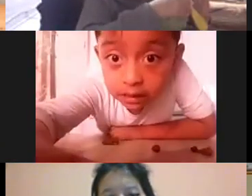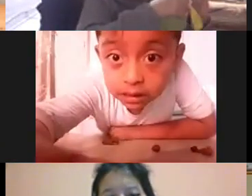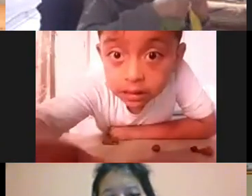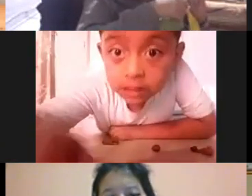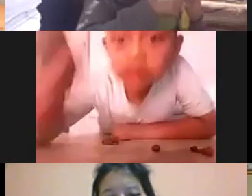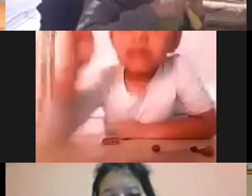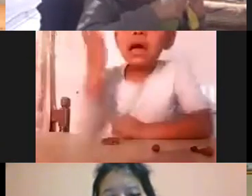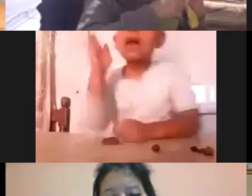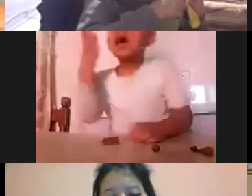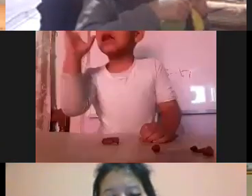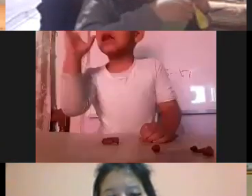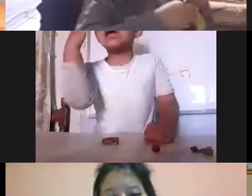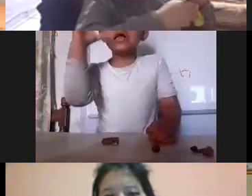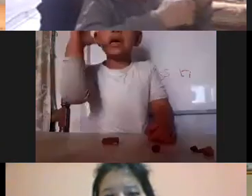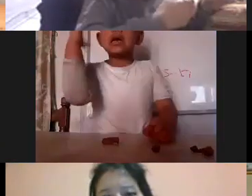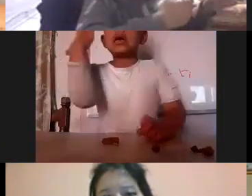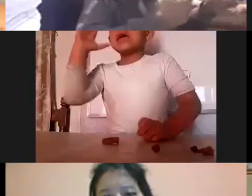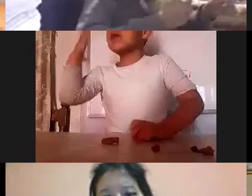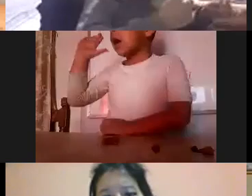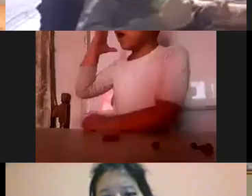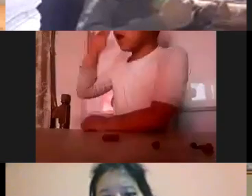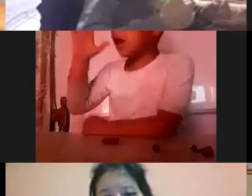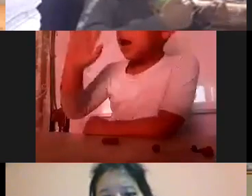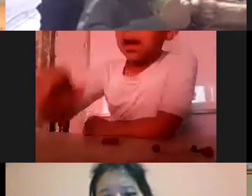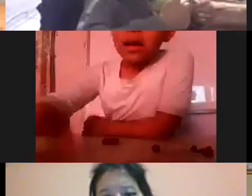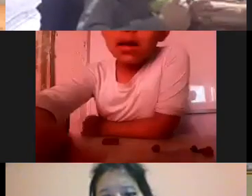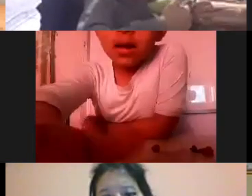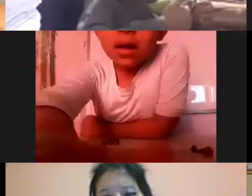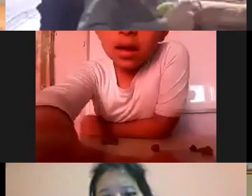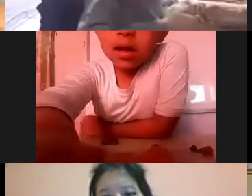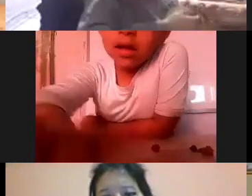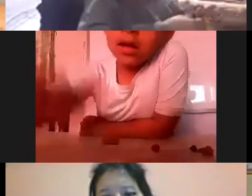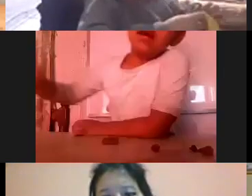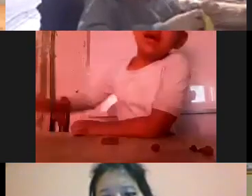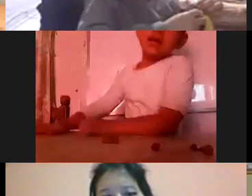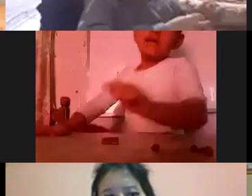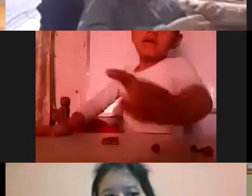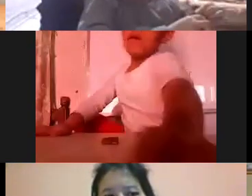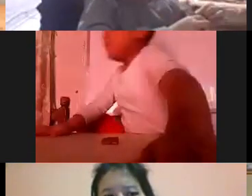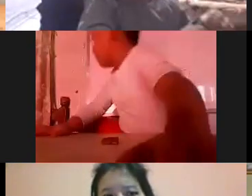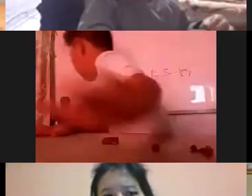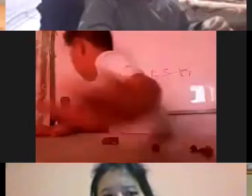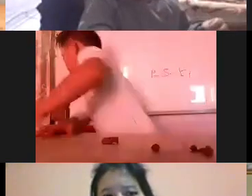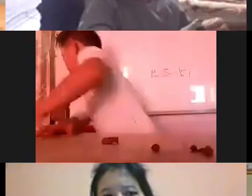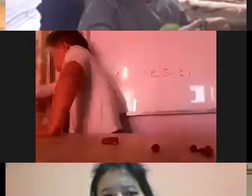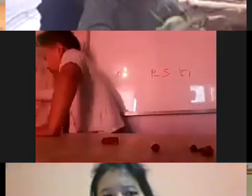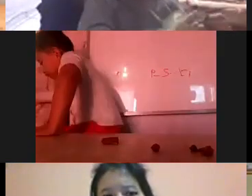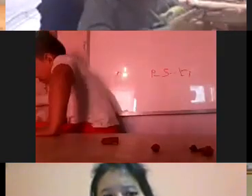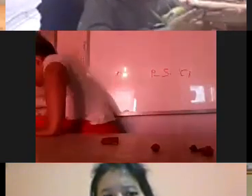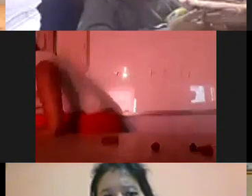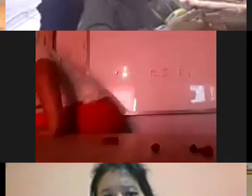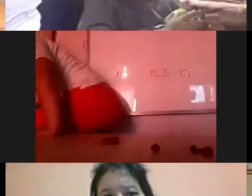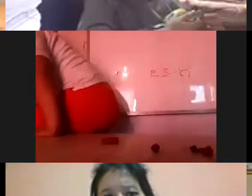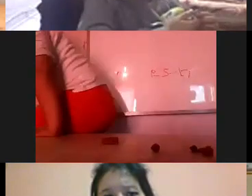señas. Ya que la persona tiene la seguridad de que se cumplan y se respeten todos